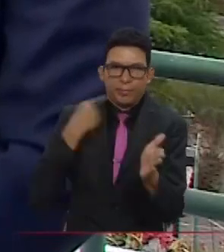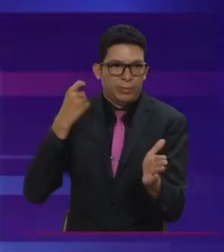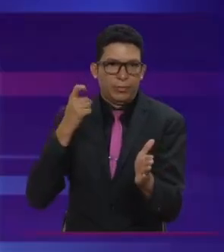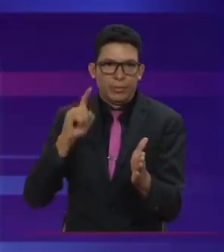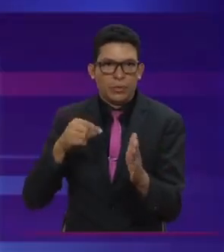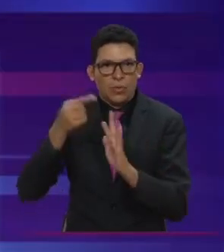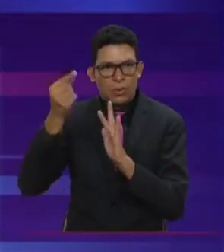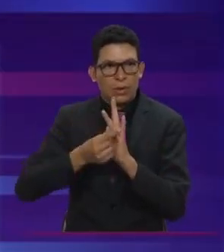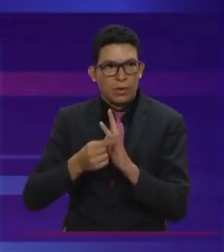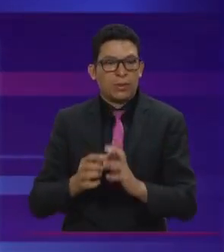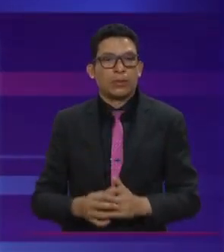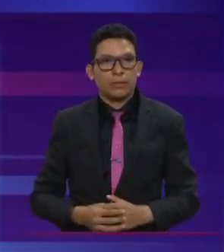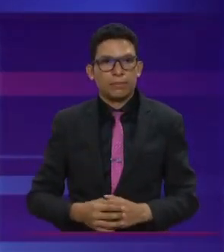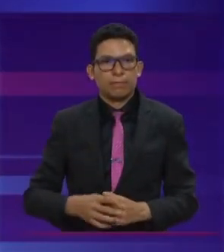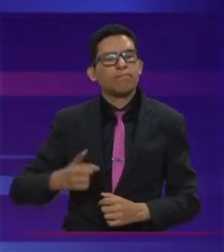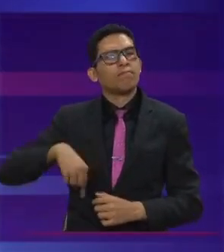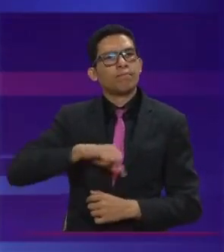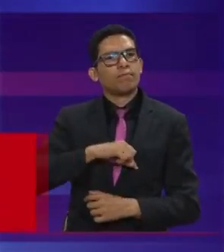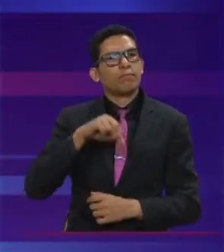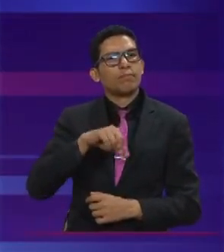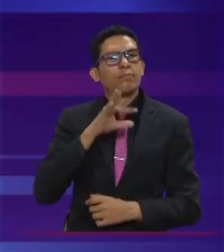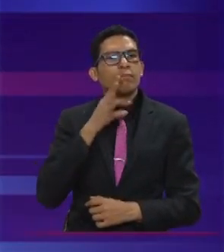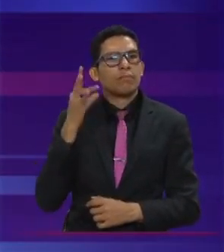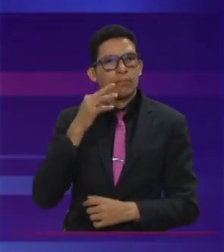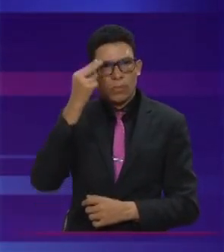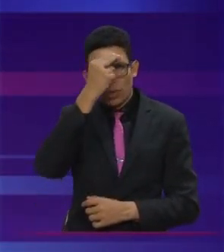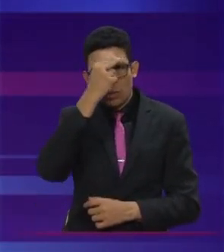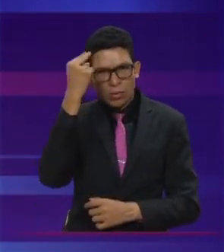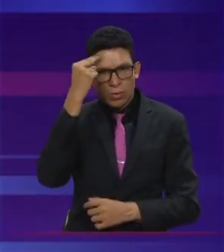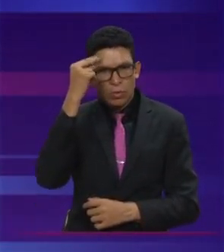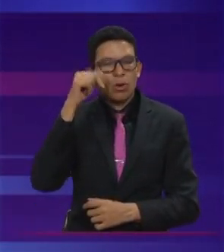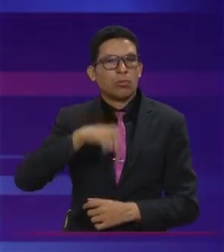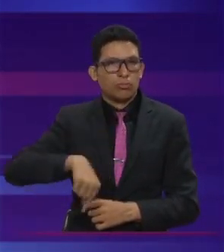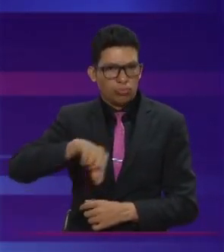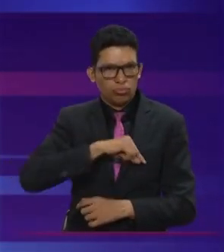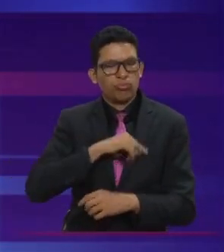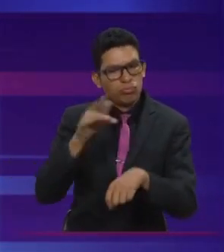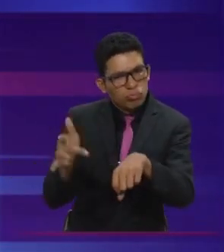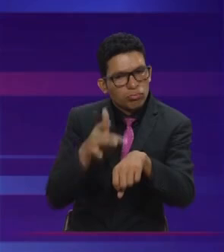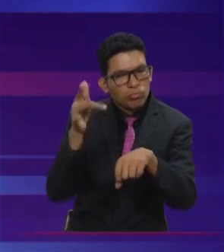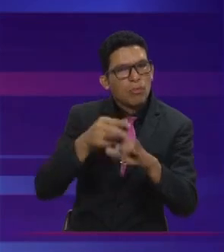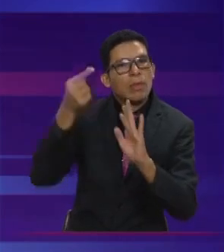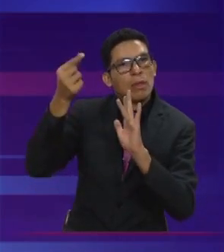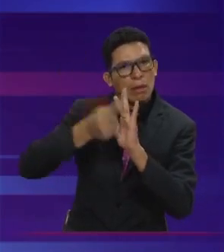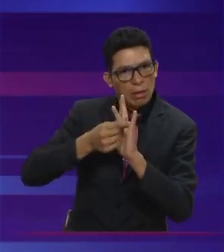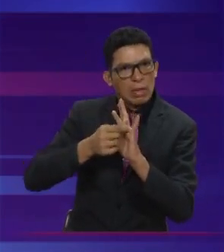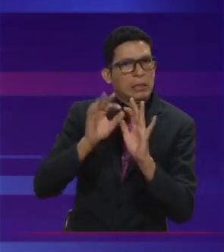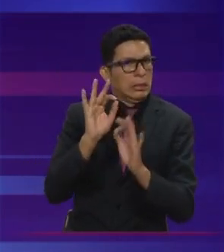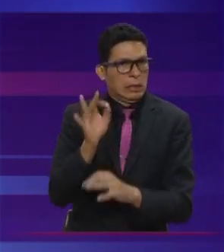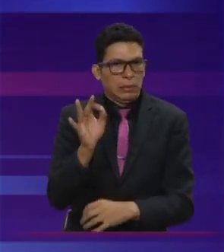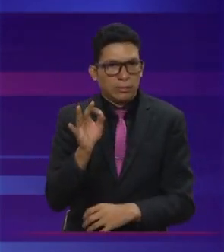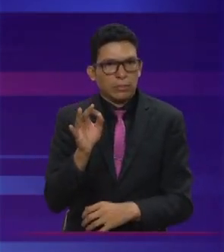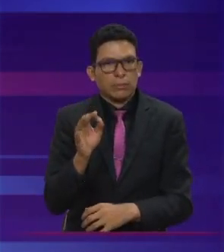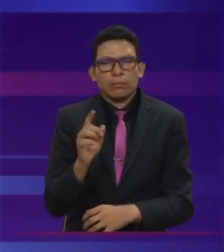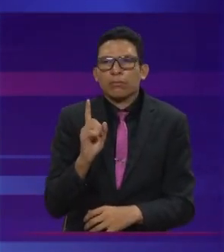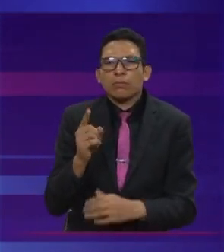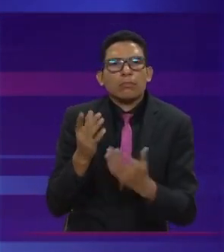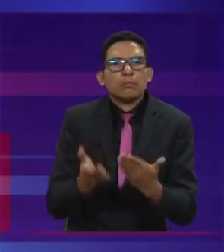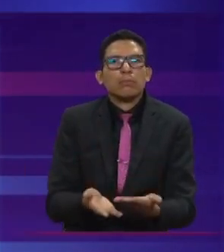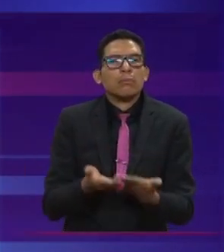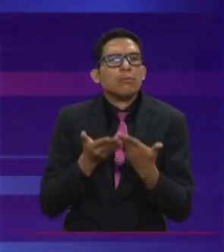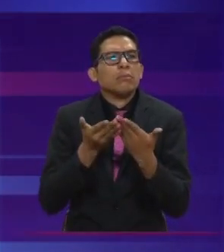matrimonios católicos como iglesia católica promovemos siempre El Sacramento del matrimonio donde se